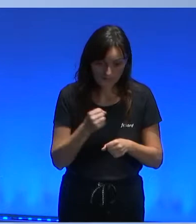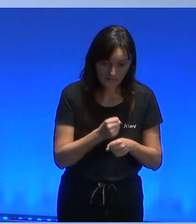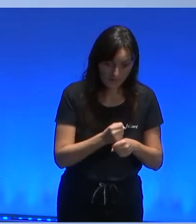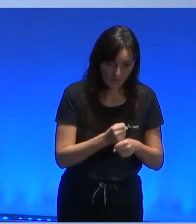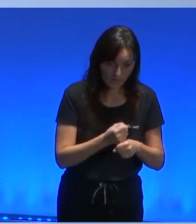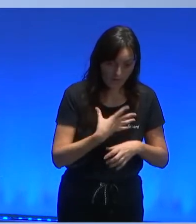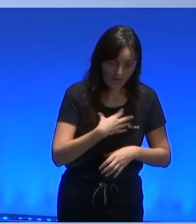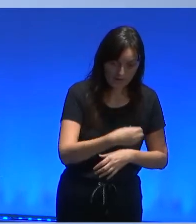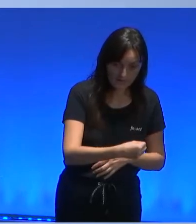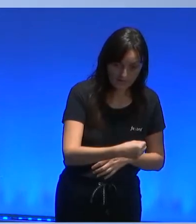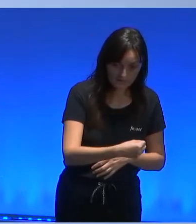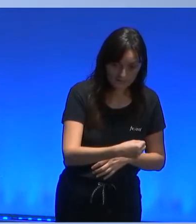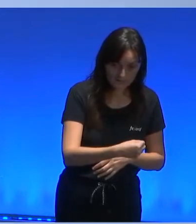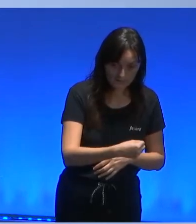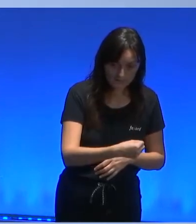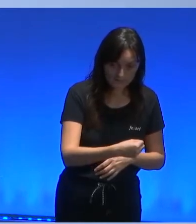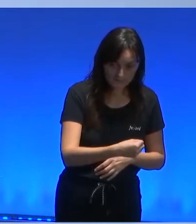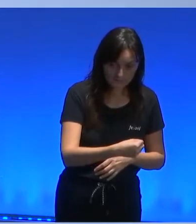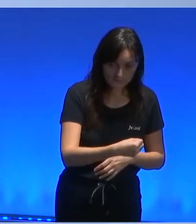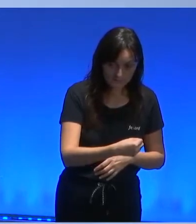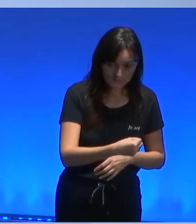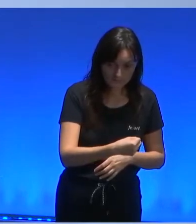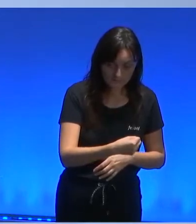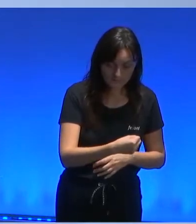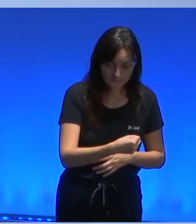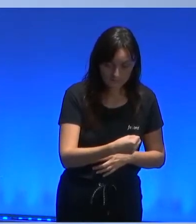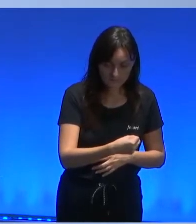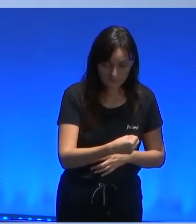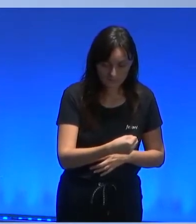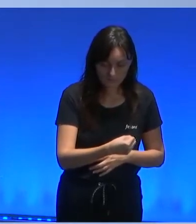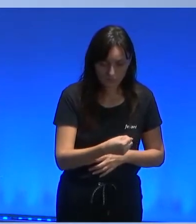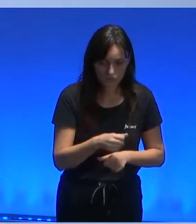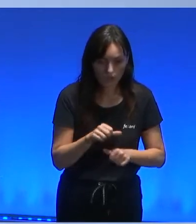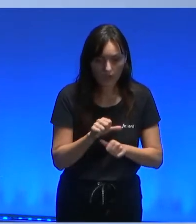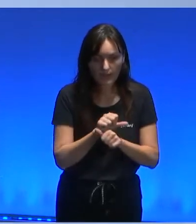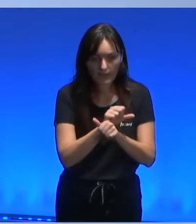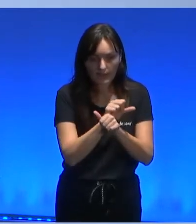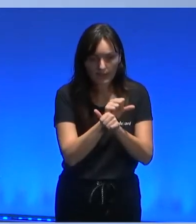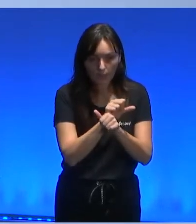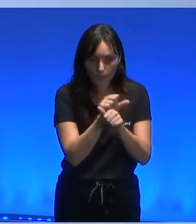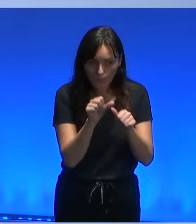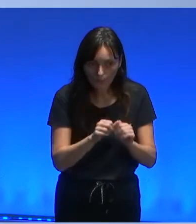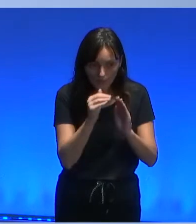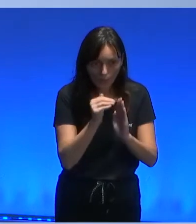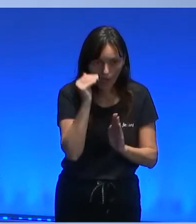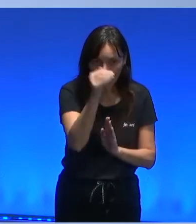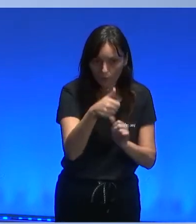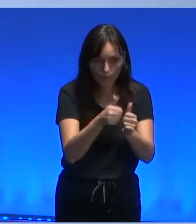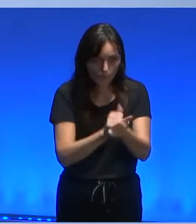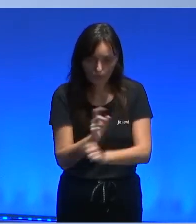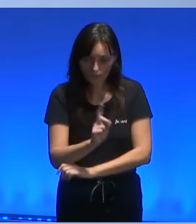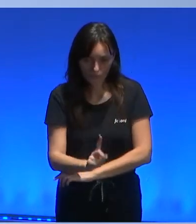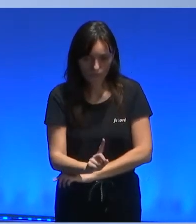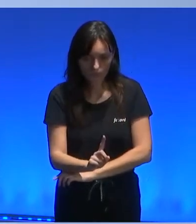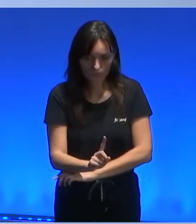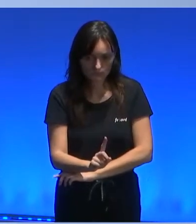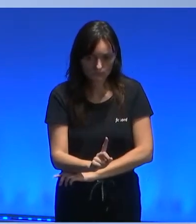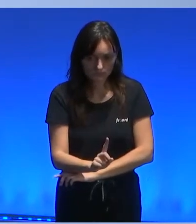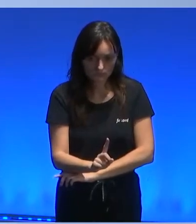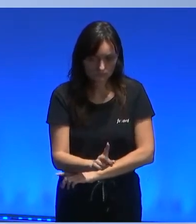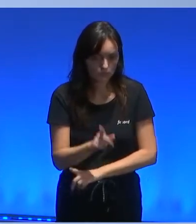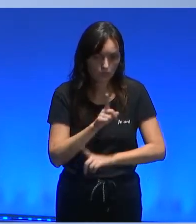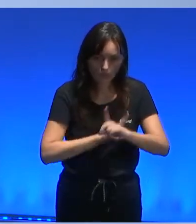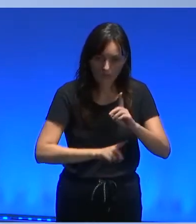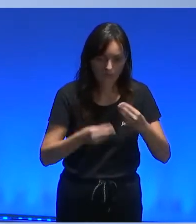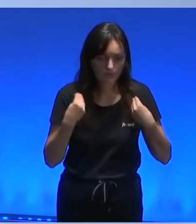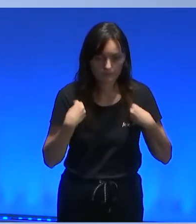alcalde no repita los modelos adultos, siempre por el mismo problema,